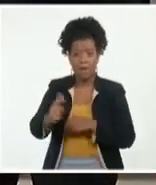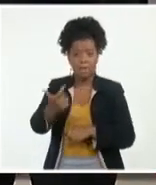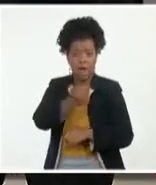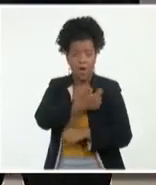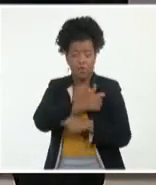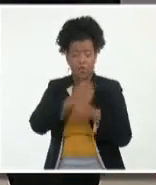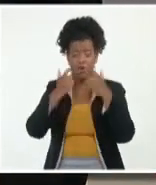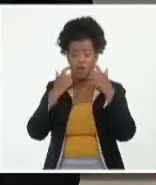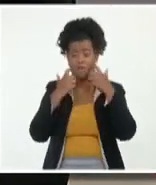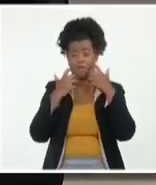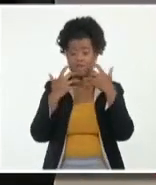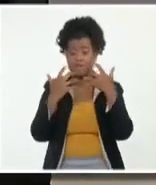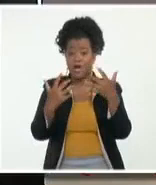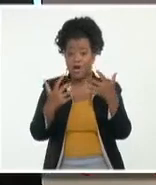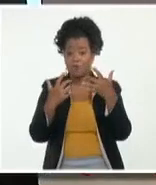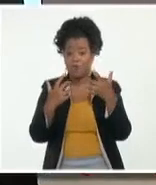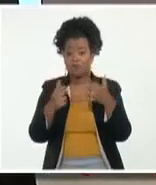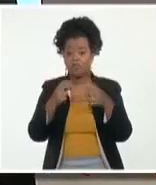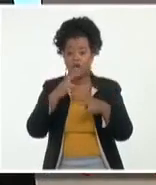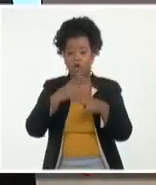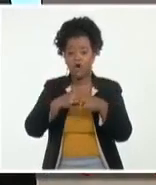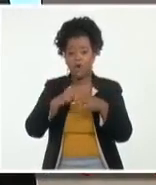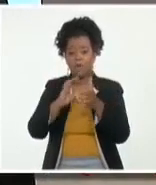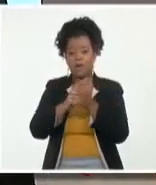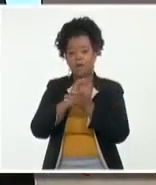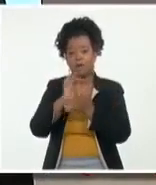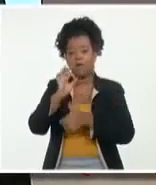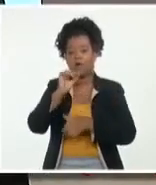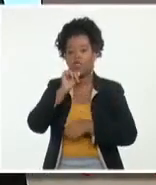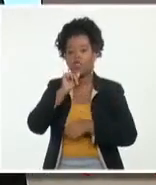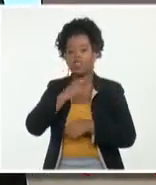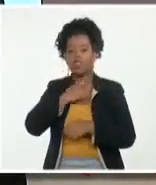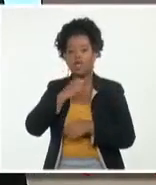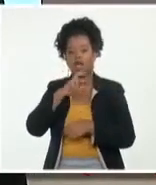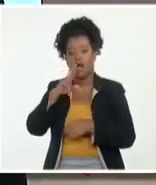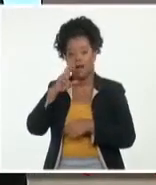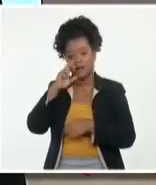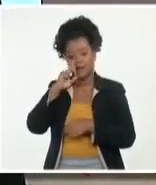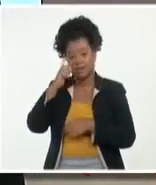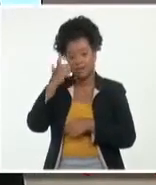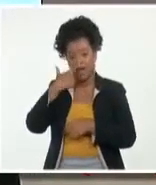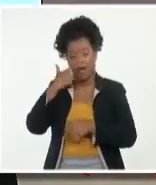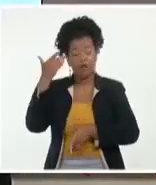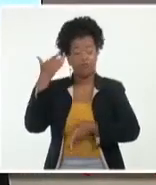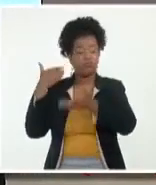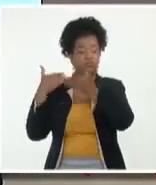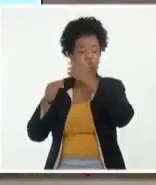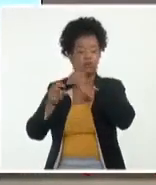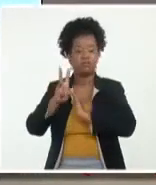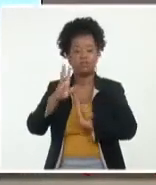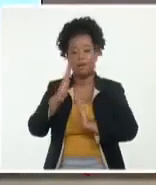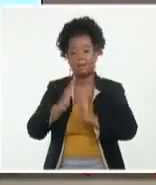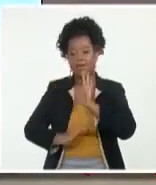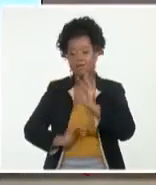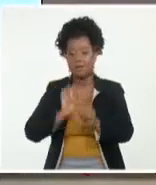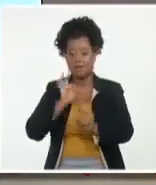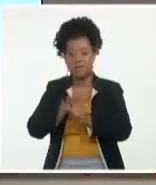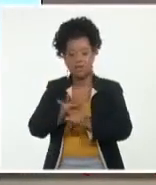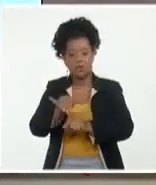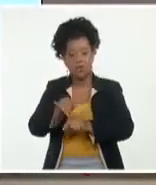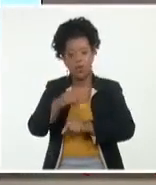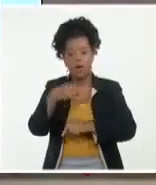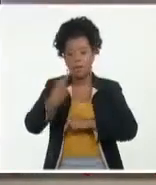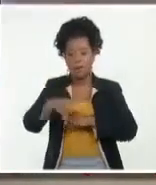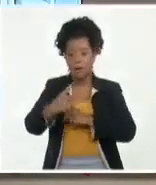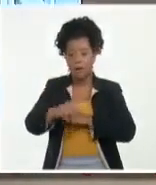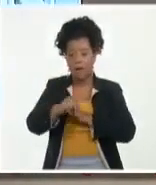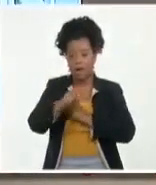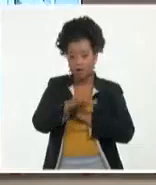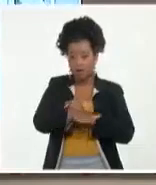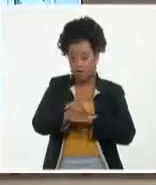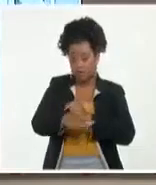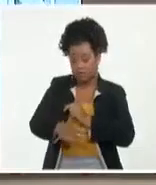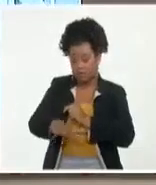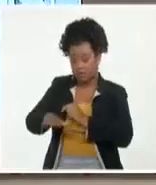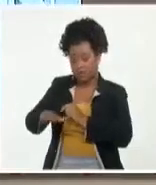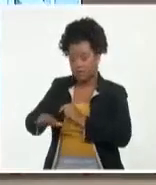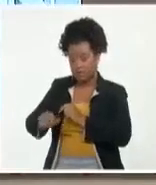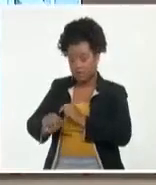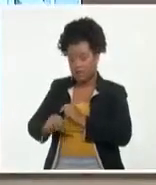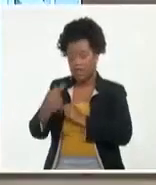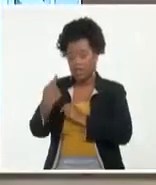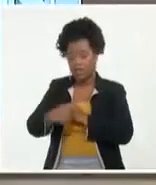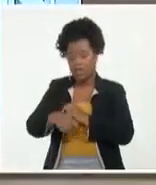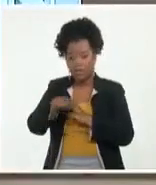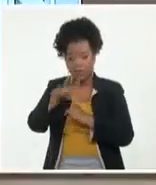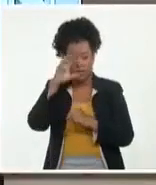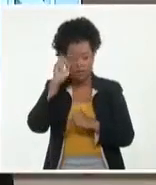comenzaron sus ensayos clínicos en niños hace apenas 3 meses, en el mes de marzo. Pero vamos a lo nuestro. Y para entender mejor